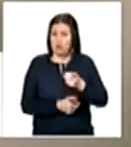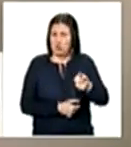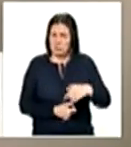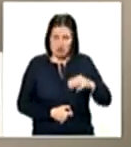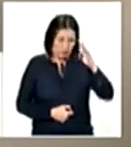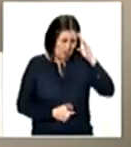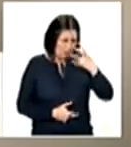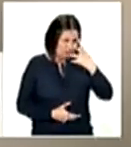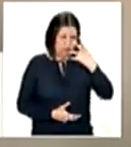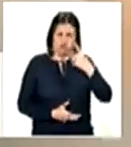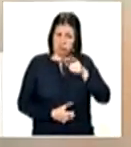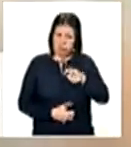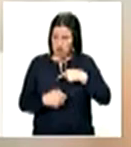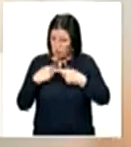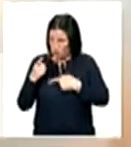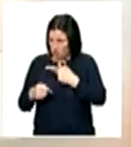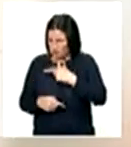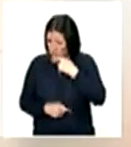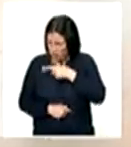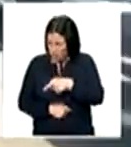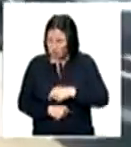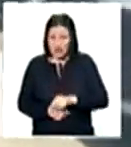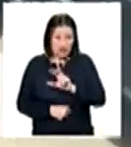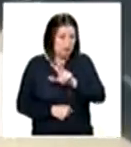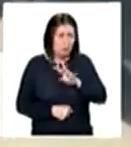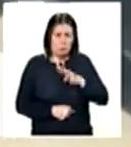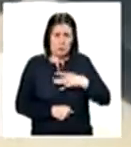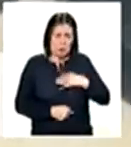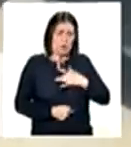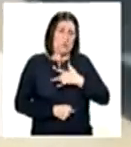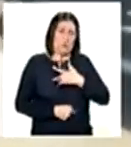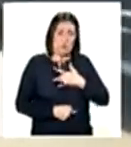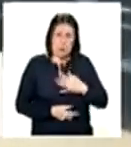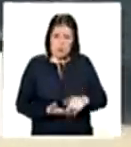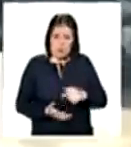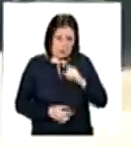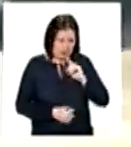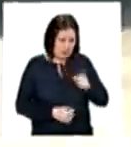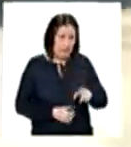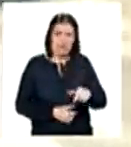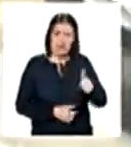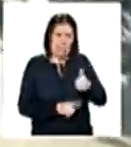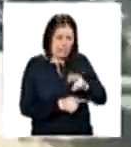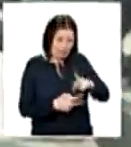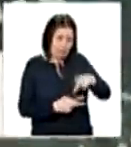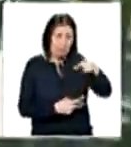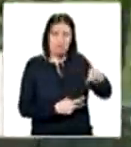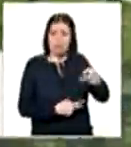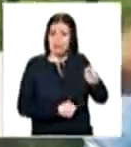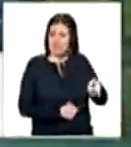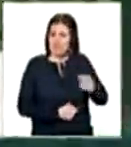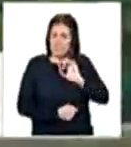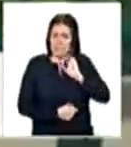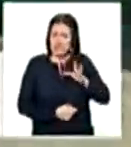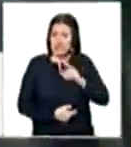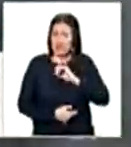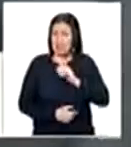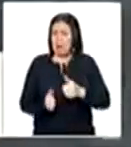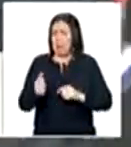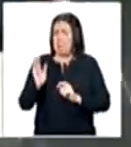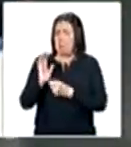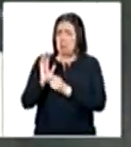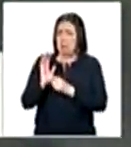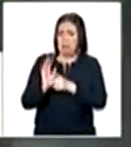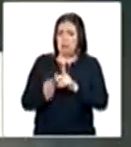indignado. El relato de esta mujer de 34 años estremece. Acusa a su propio vecino. Dice que la llamó prostituta y la